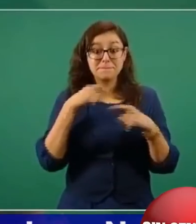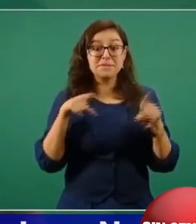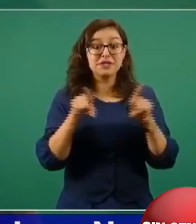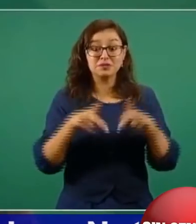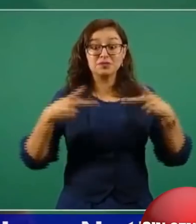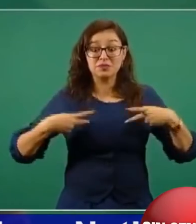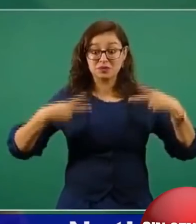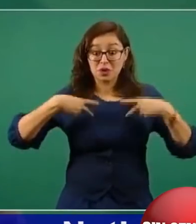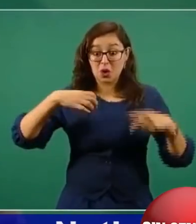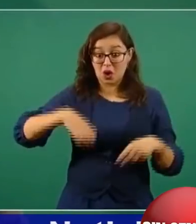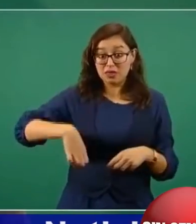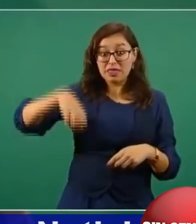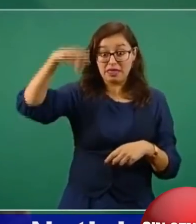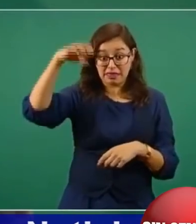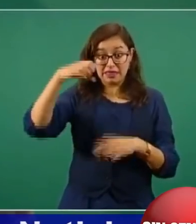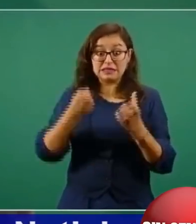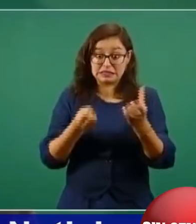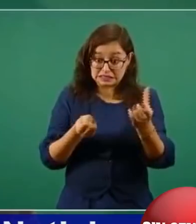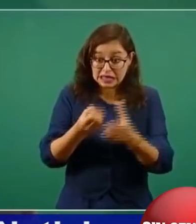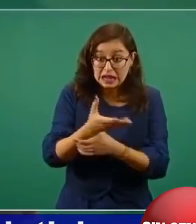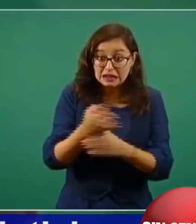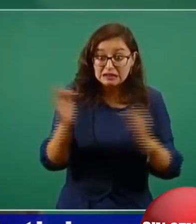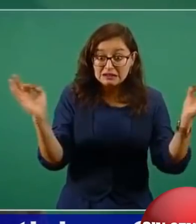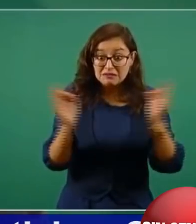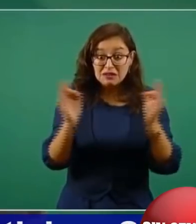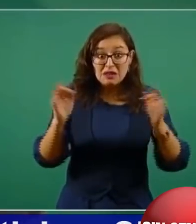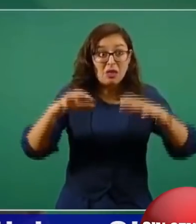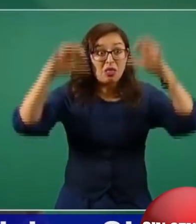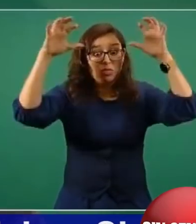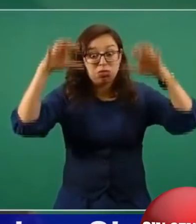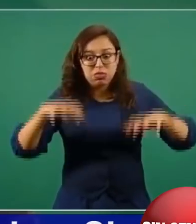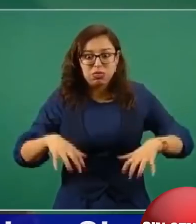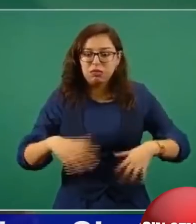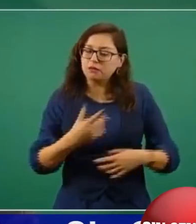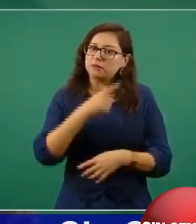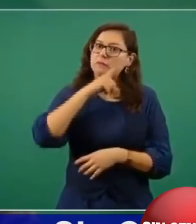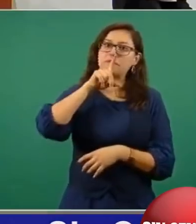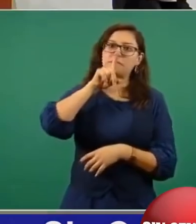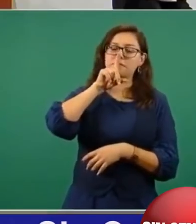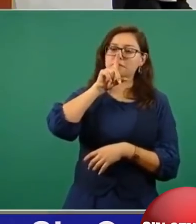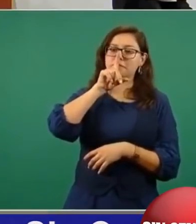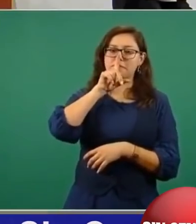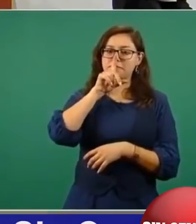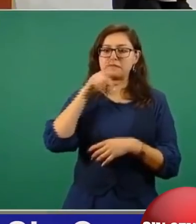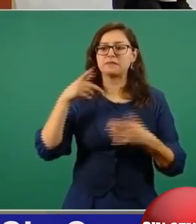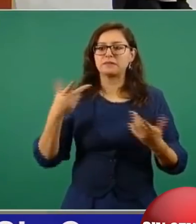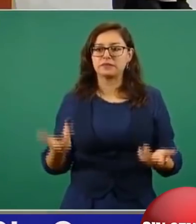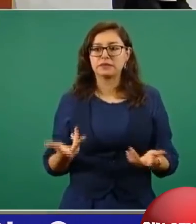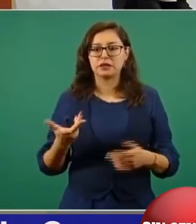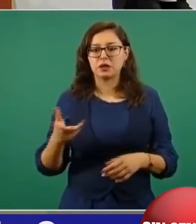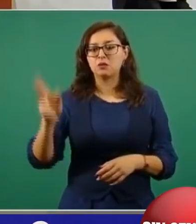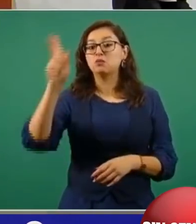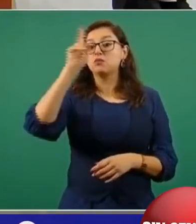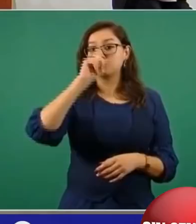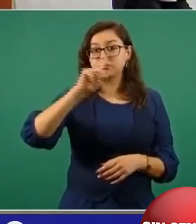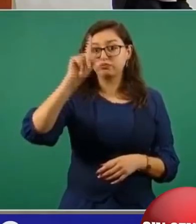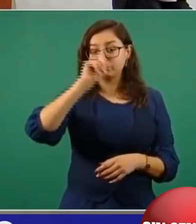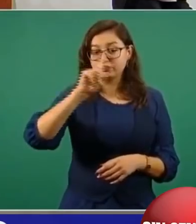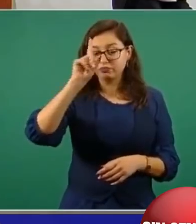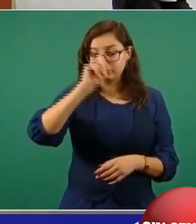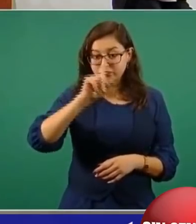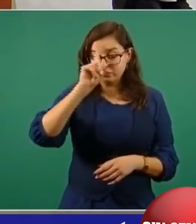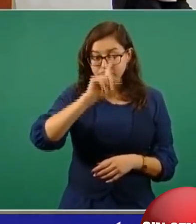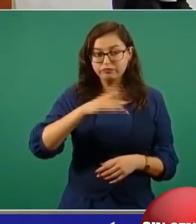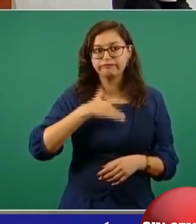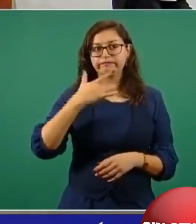a los cambios climáticos y no queremos que se les cause daño alguno. Entonces, muy prudentemente se decidió